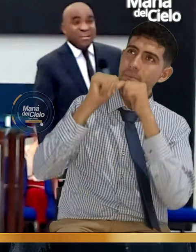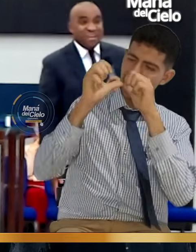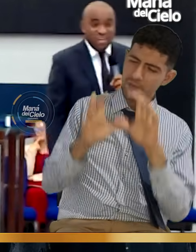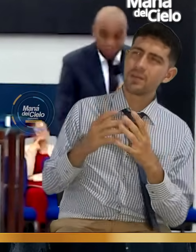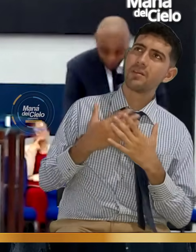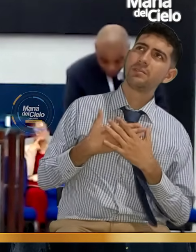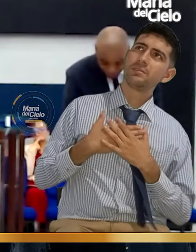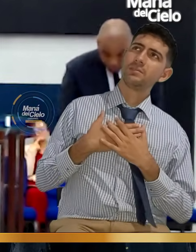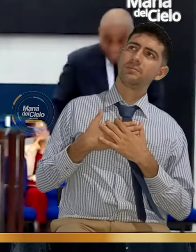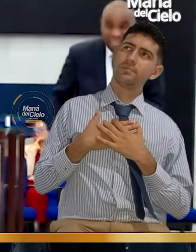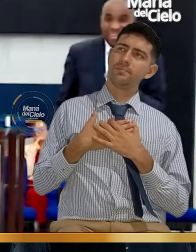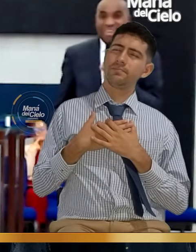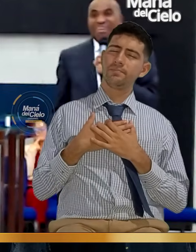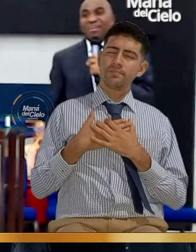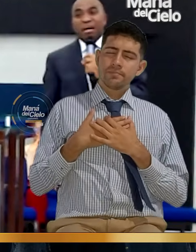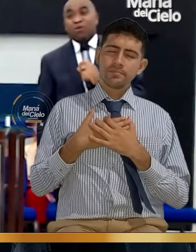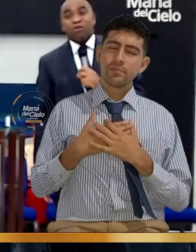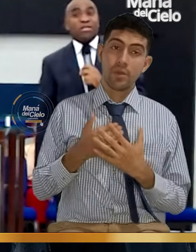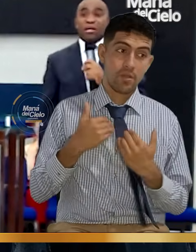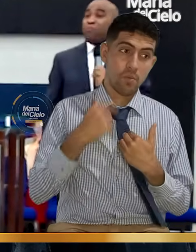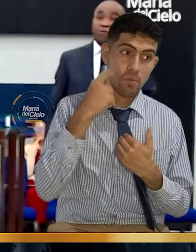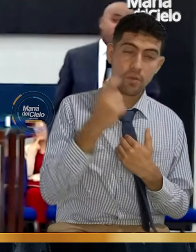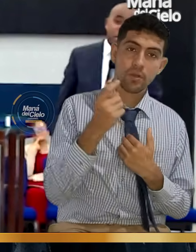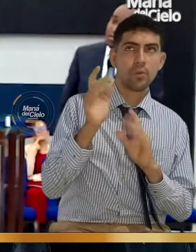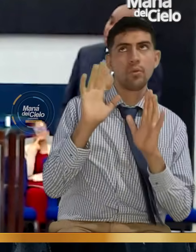alba. Y hirió su muslo aquí. Y Jacob le dijo: